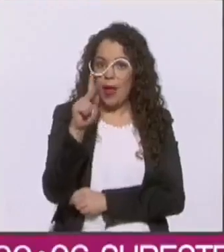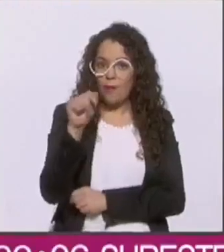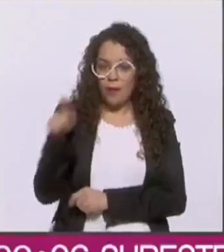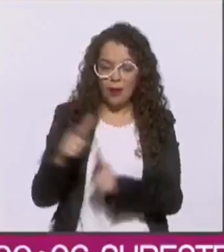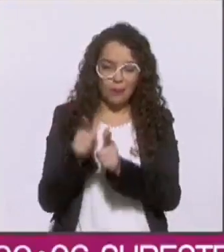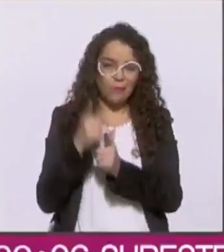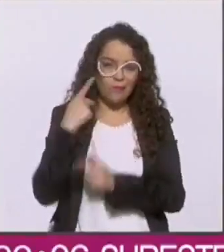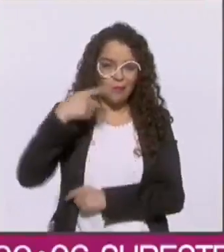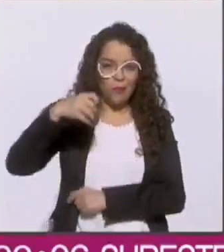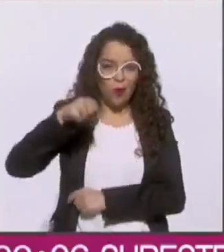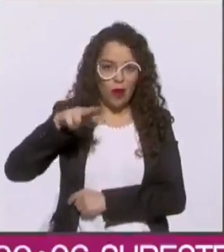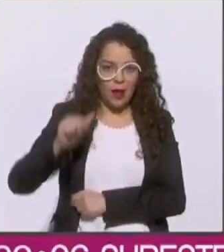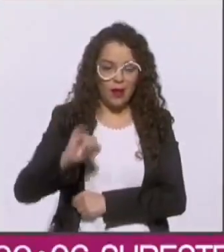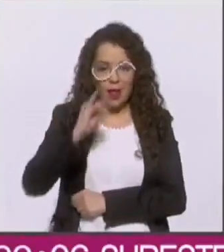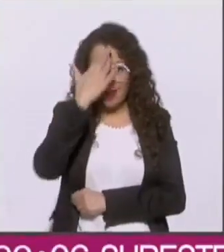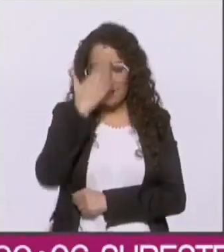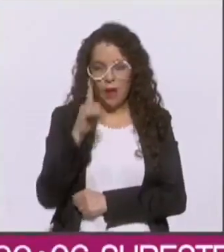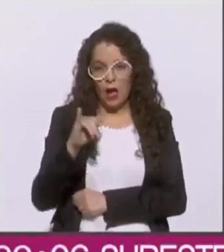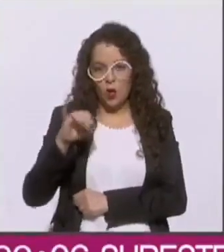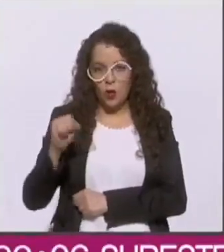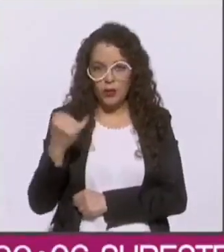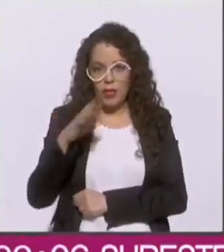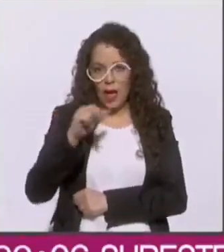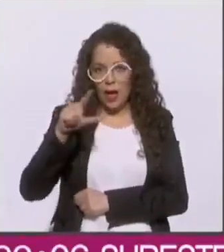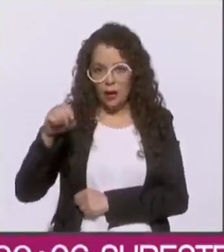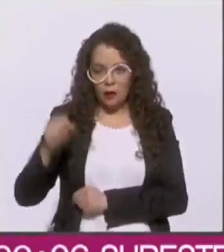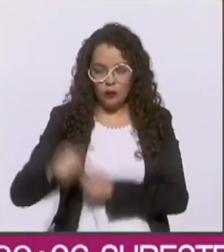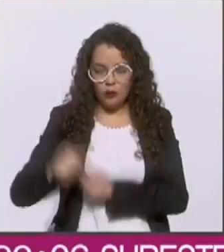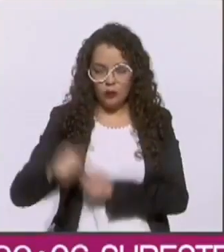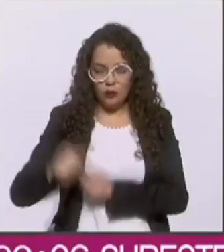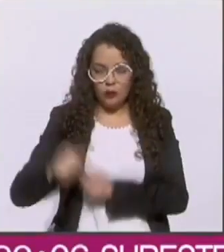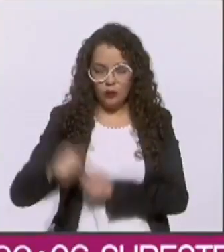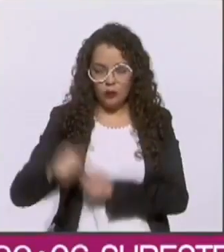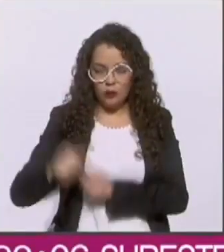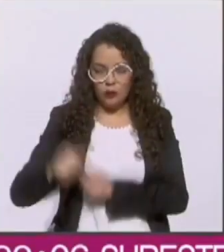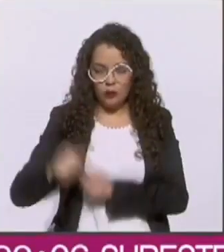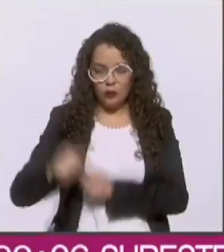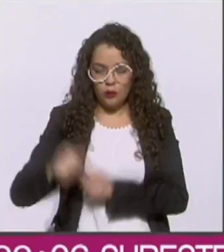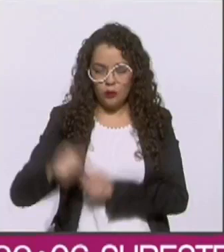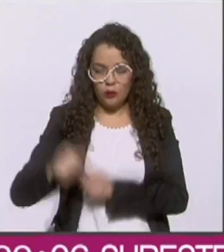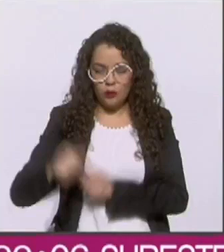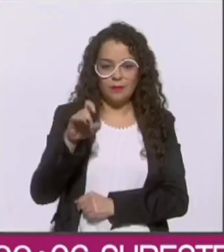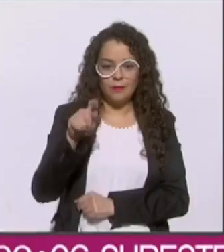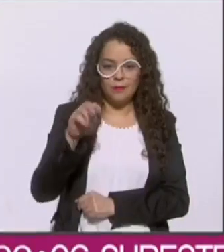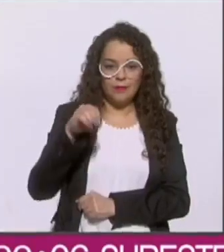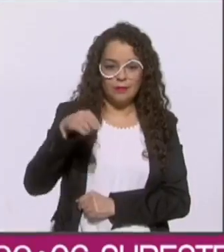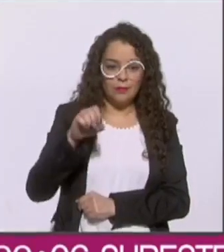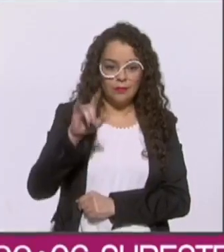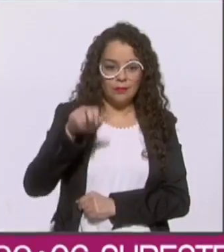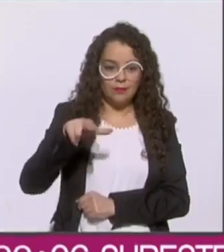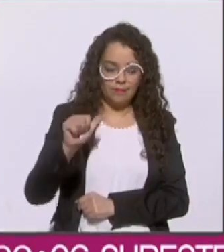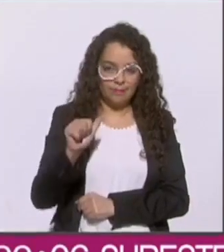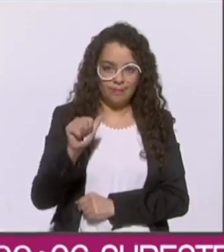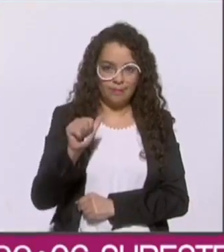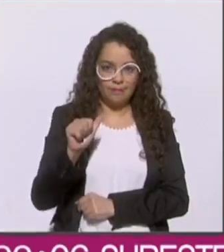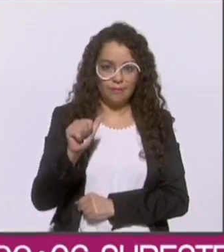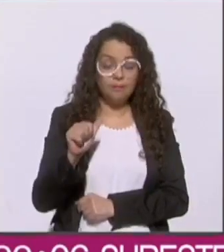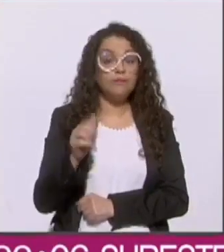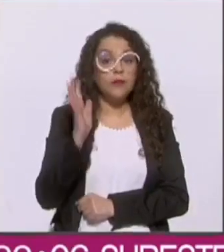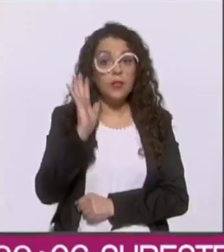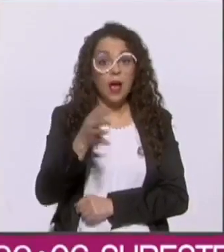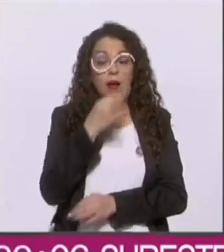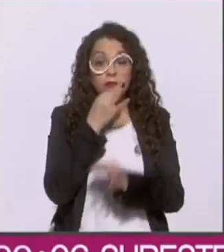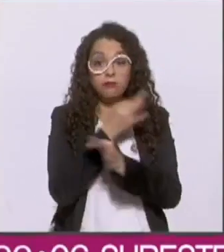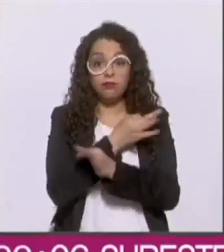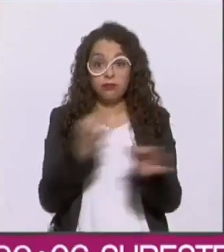de Luis Virgilio y Carlos Izquierdo, 11 Noticias, Gilberto Molina. Y tras darse a